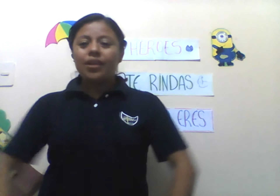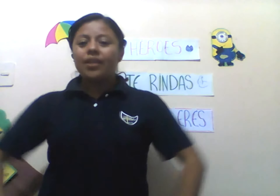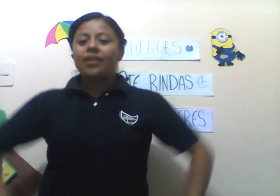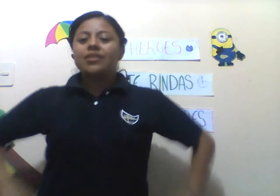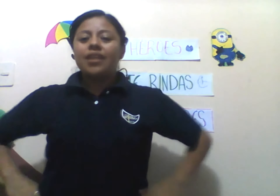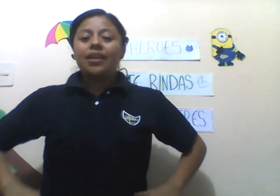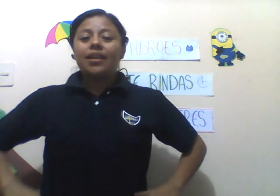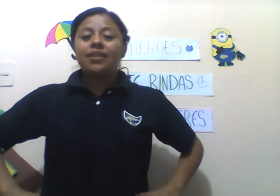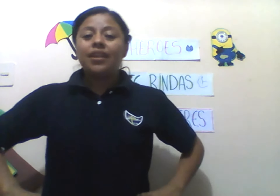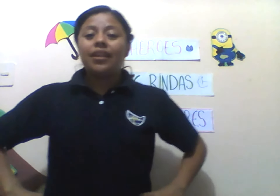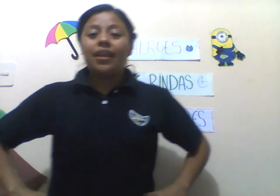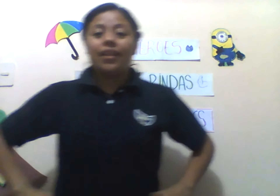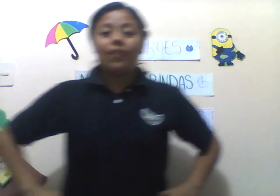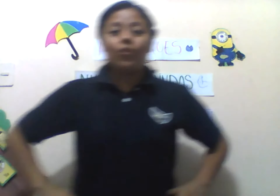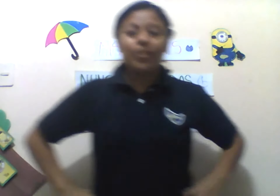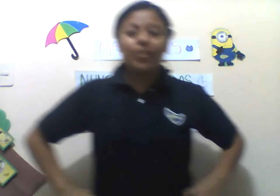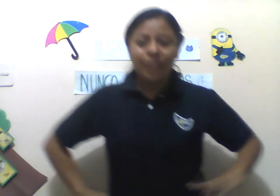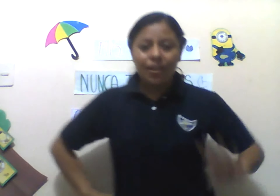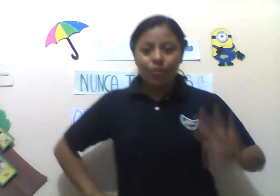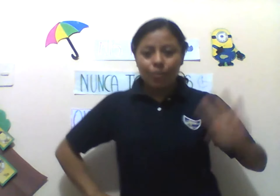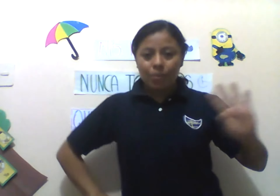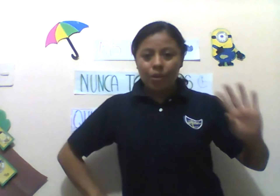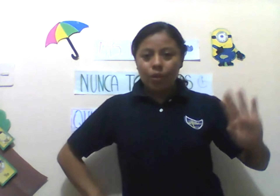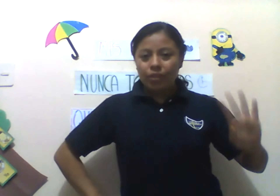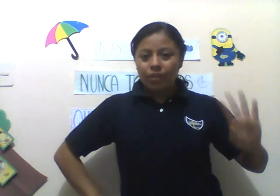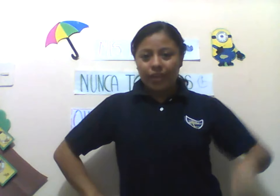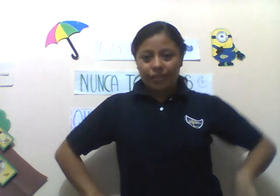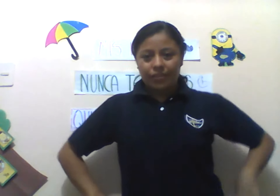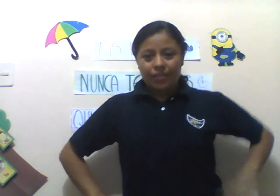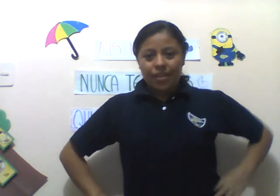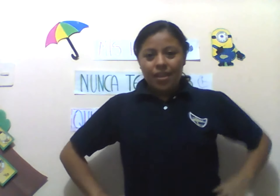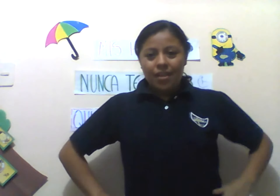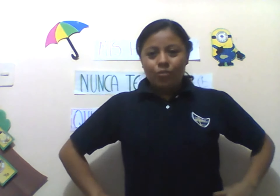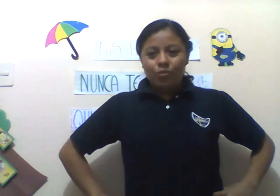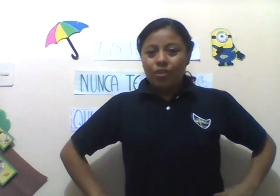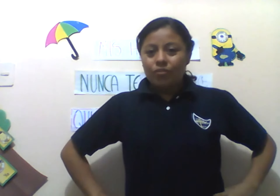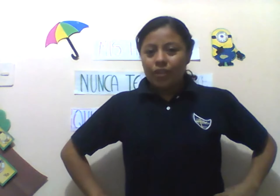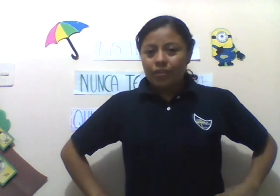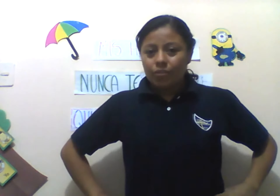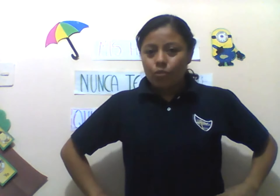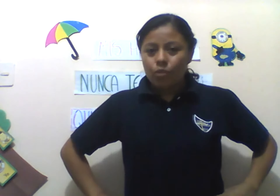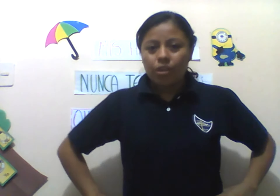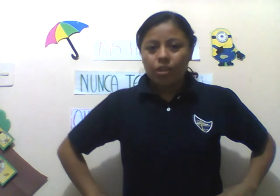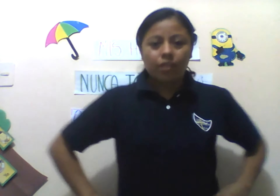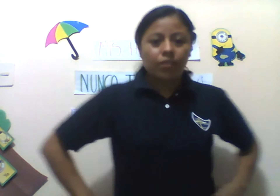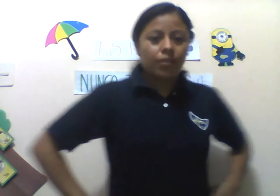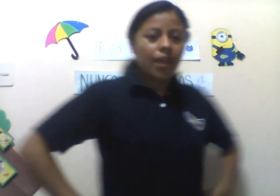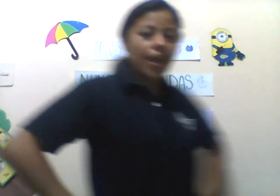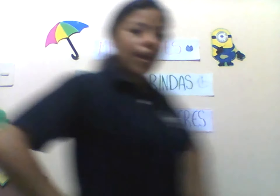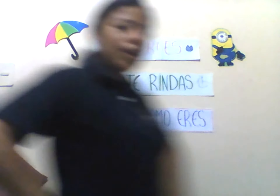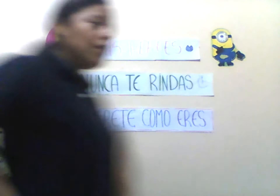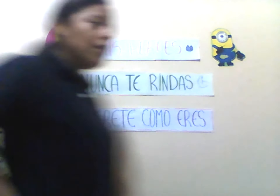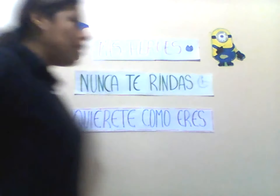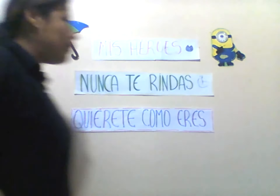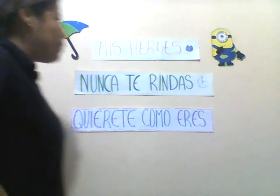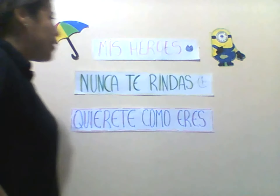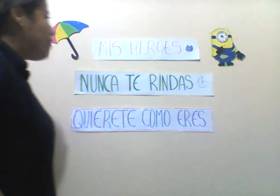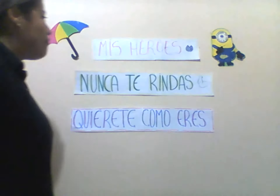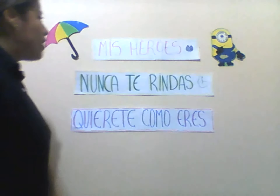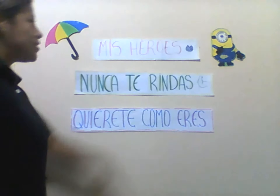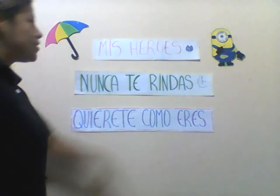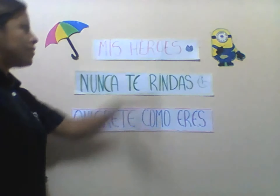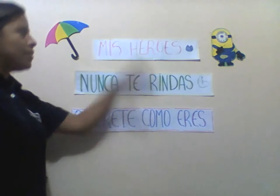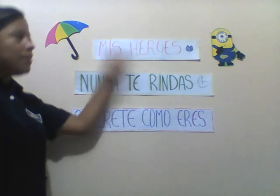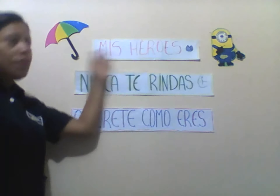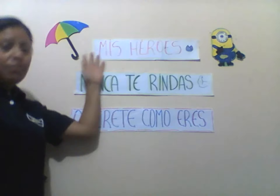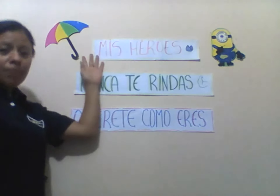¿Cuál creen que sea la clase del día de hoy? Yo les he traído primero algunas frases, unas frases muy bonitas. Acá tenemos la primera